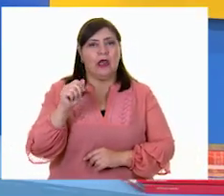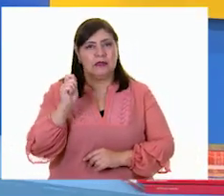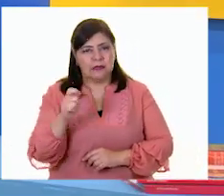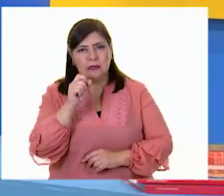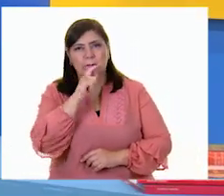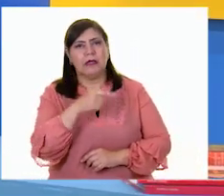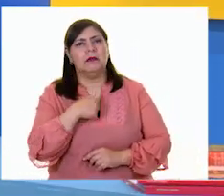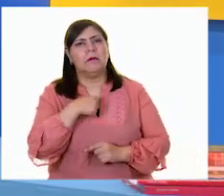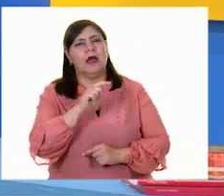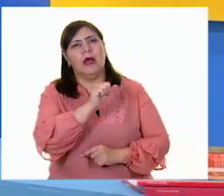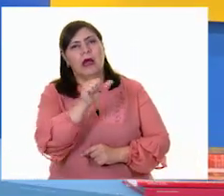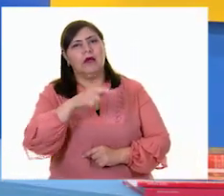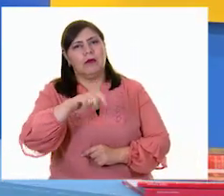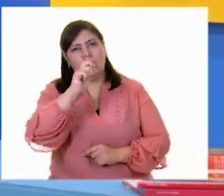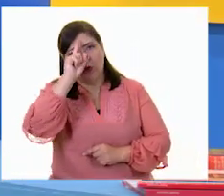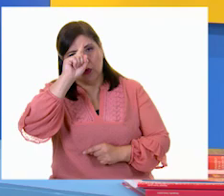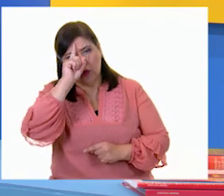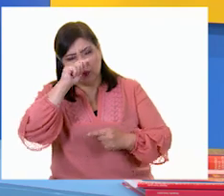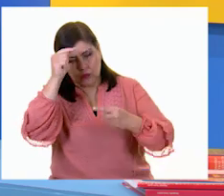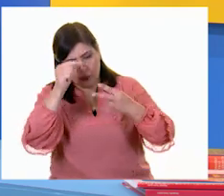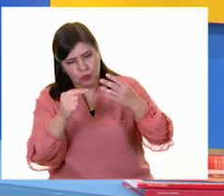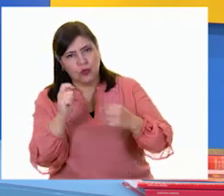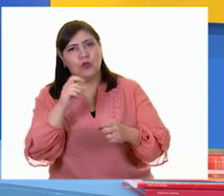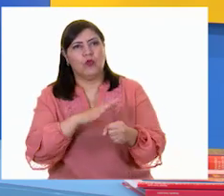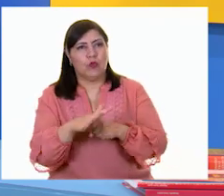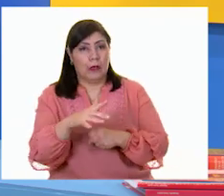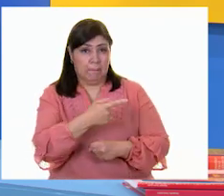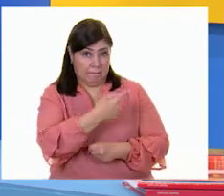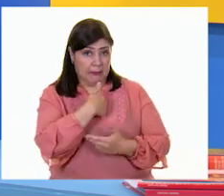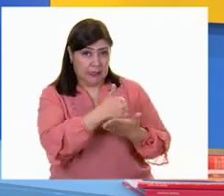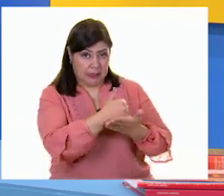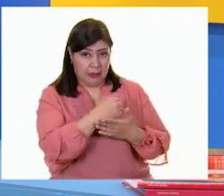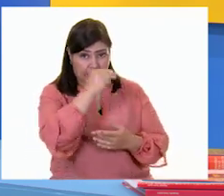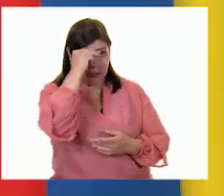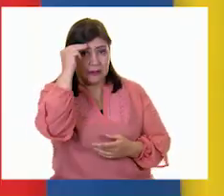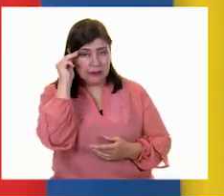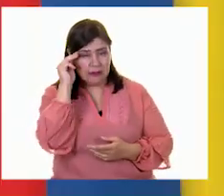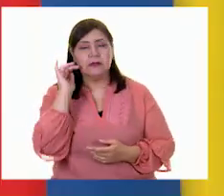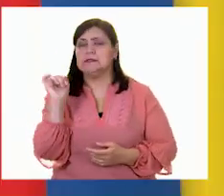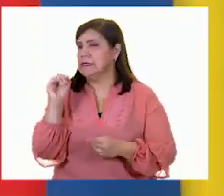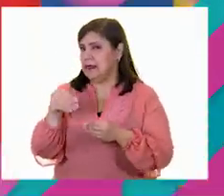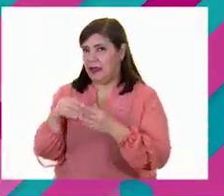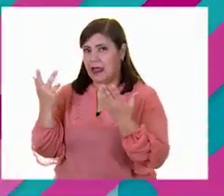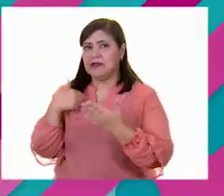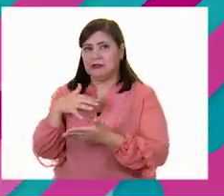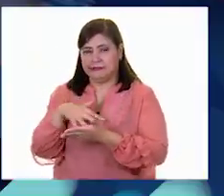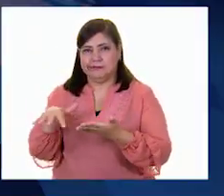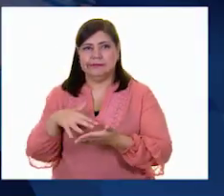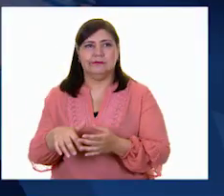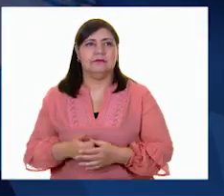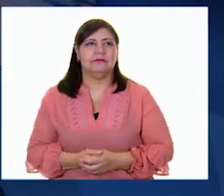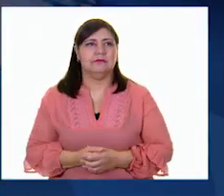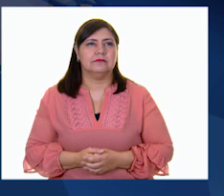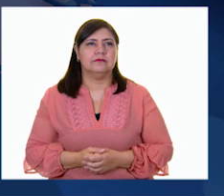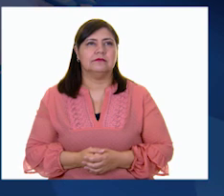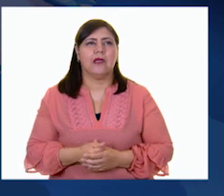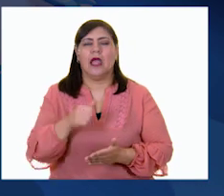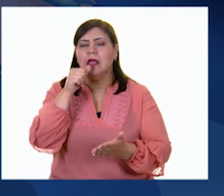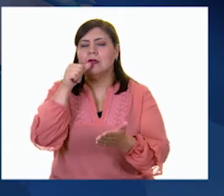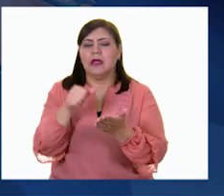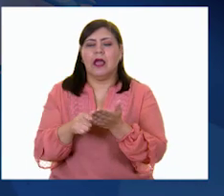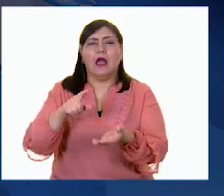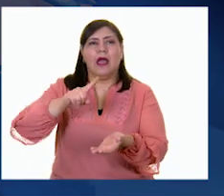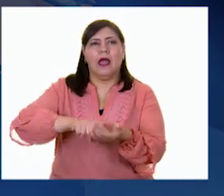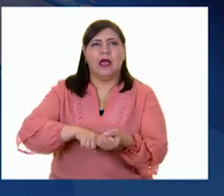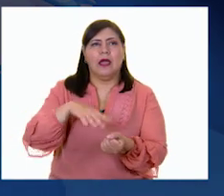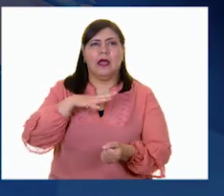de recomendaciones dadas en ella. María, ¿me ayudas con la lectura? Por supuesto, Gaby. Carta incluida en El